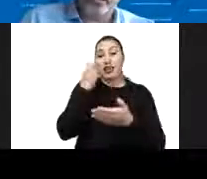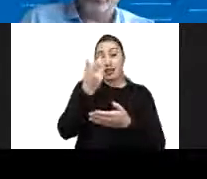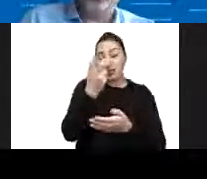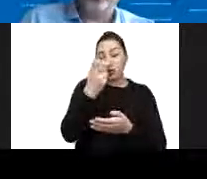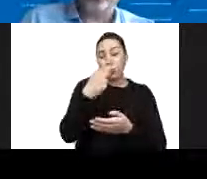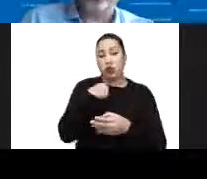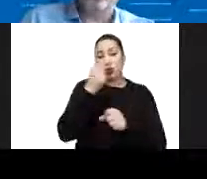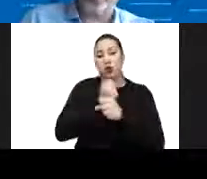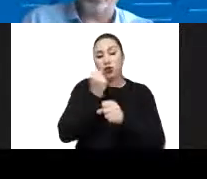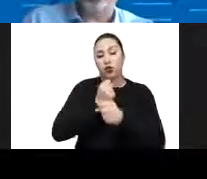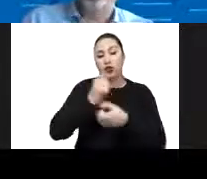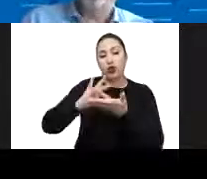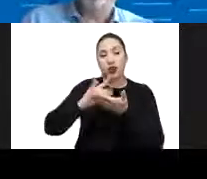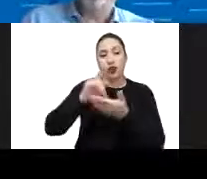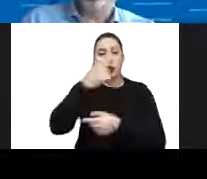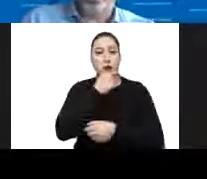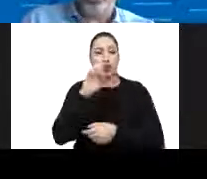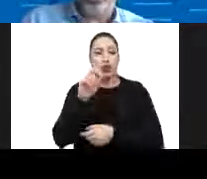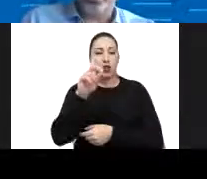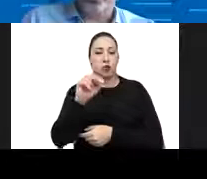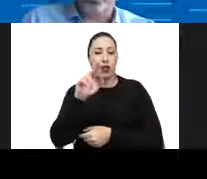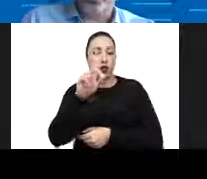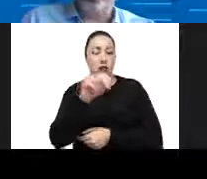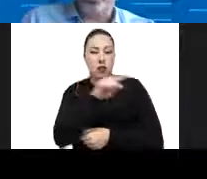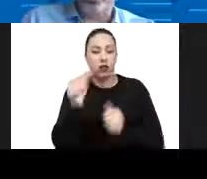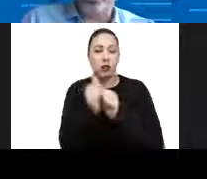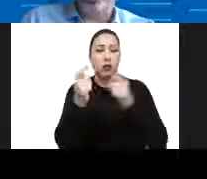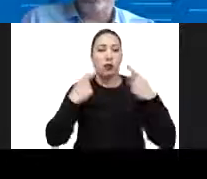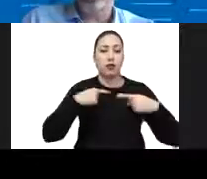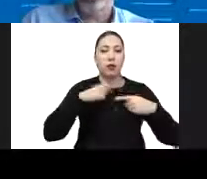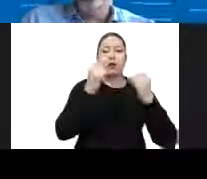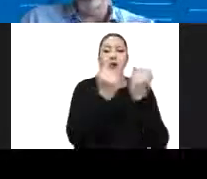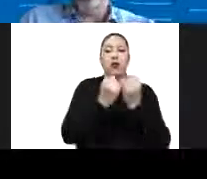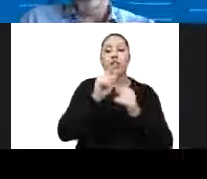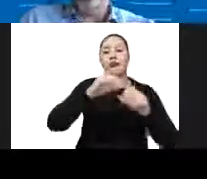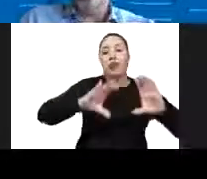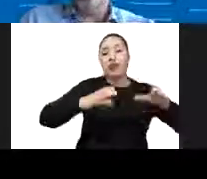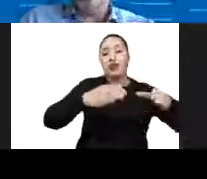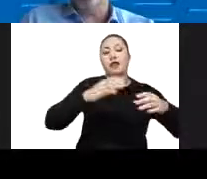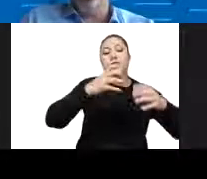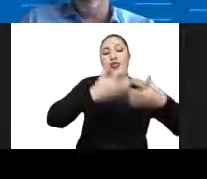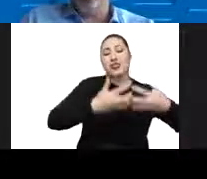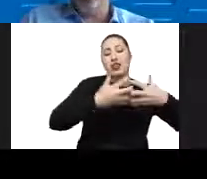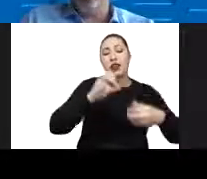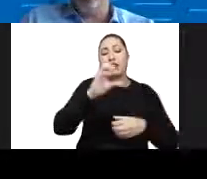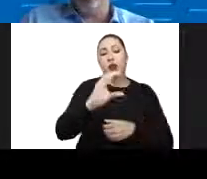también con apoyo de Eduardo en la ciudad, y también con el sistema Cuchamala y el Lerma. Una segunda meta grande, que es